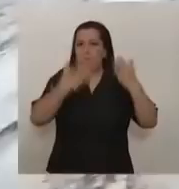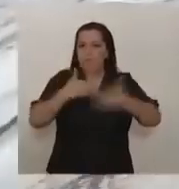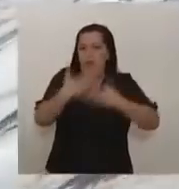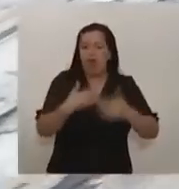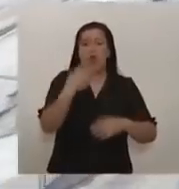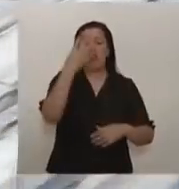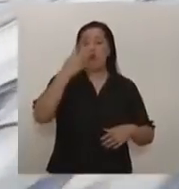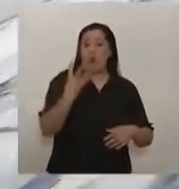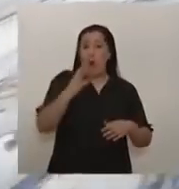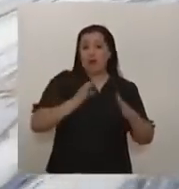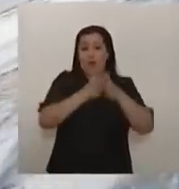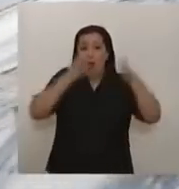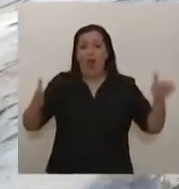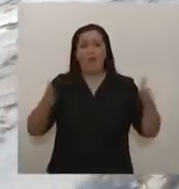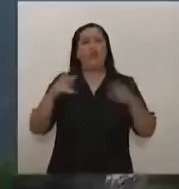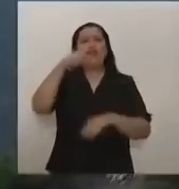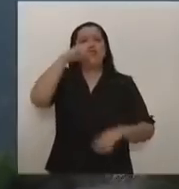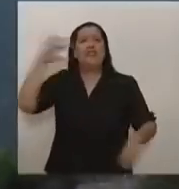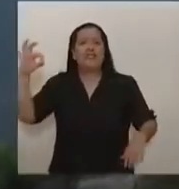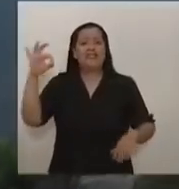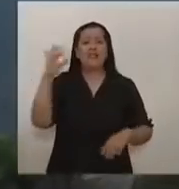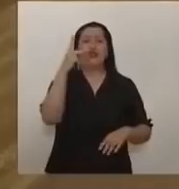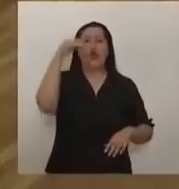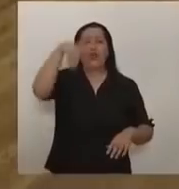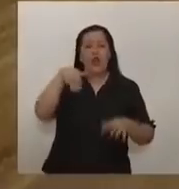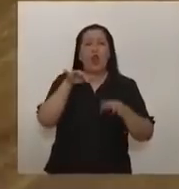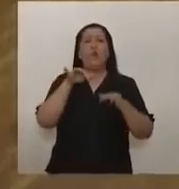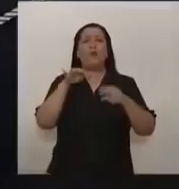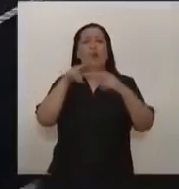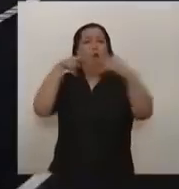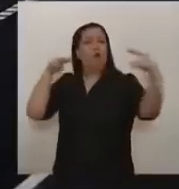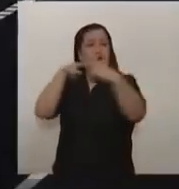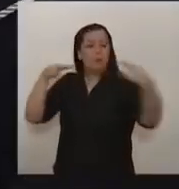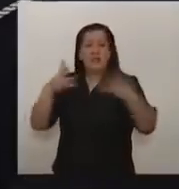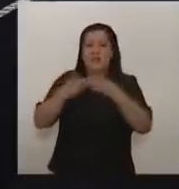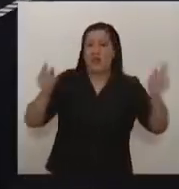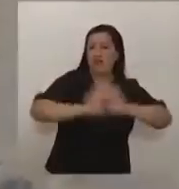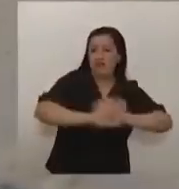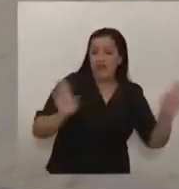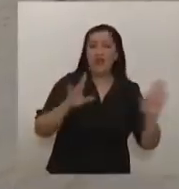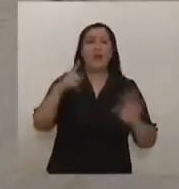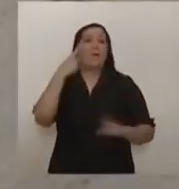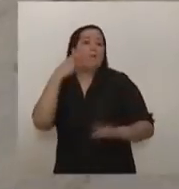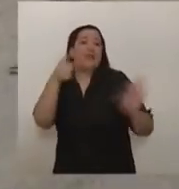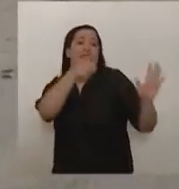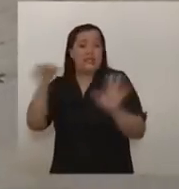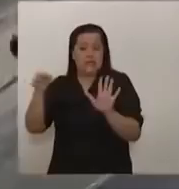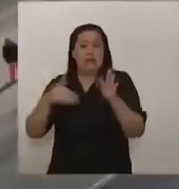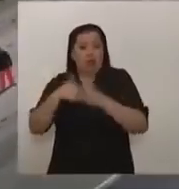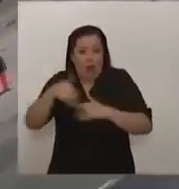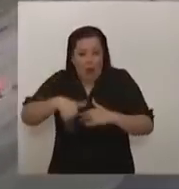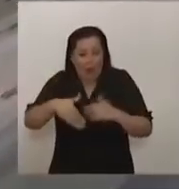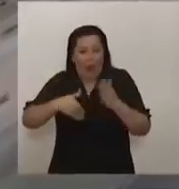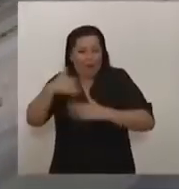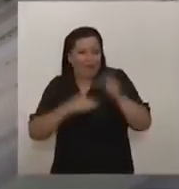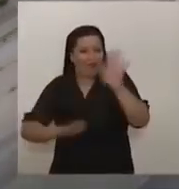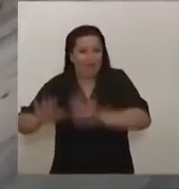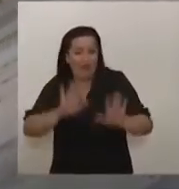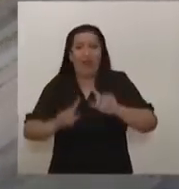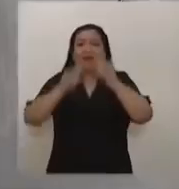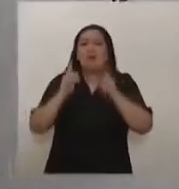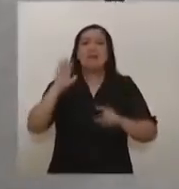4 años, dejamos 700 kilómetros de autopista terminados y otros 1.600 kilómetros en marcha, y más